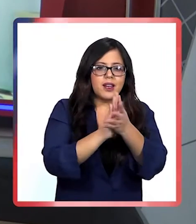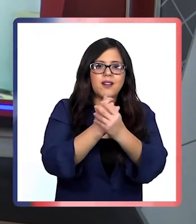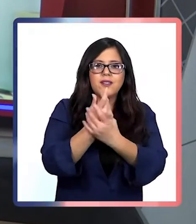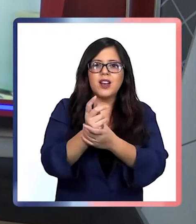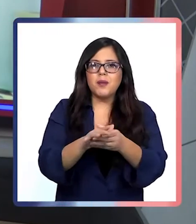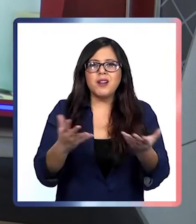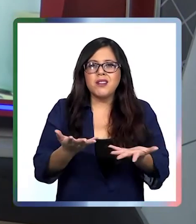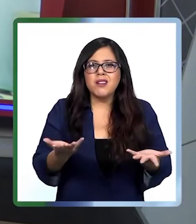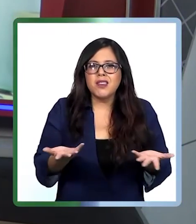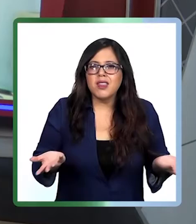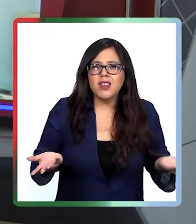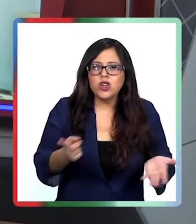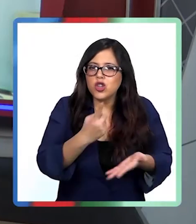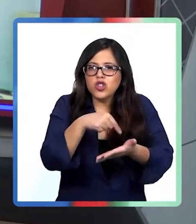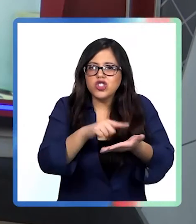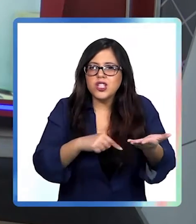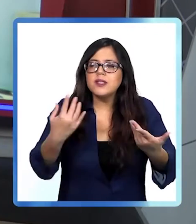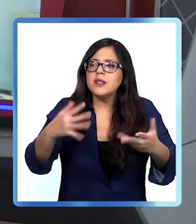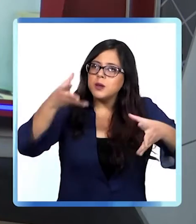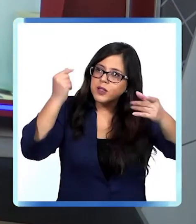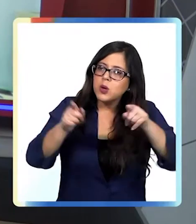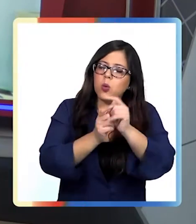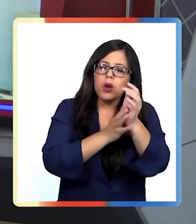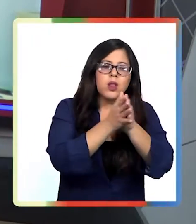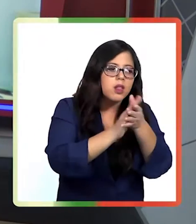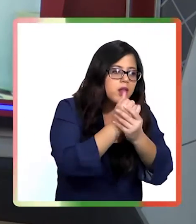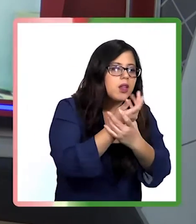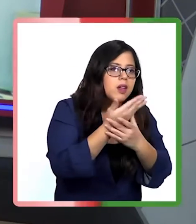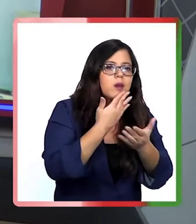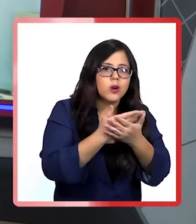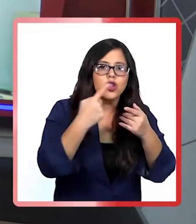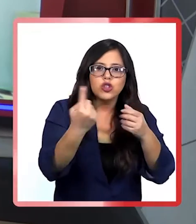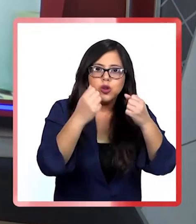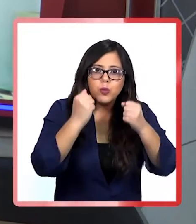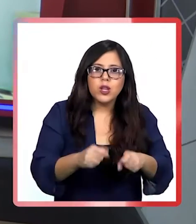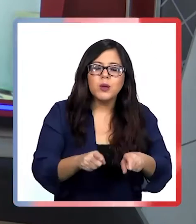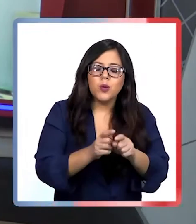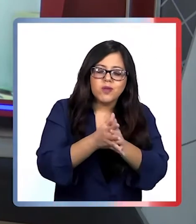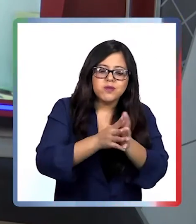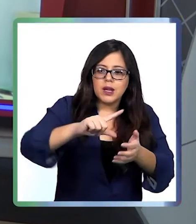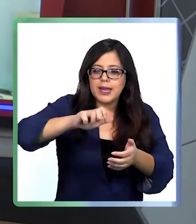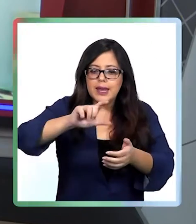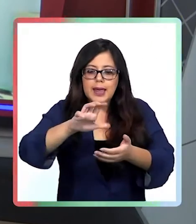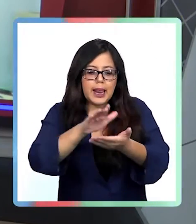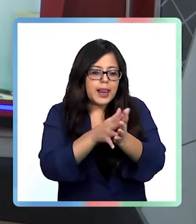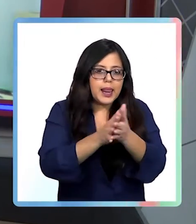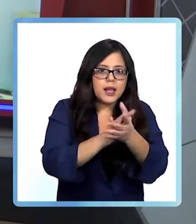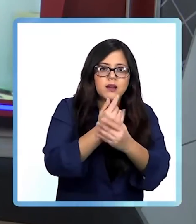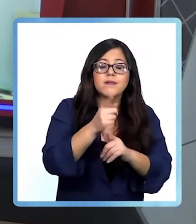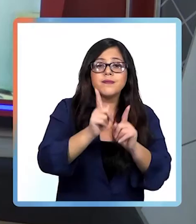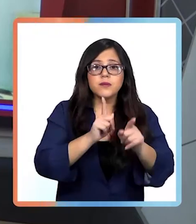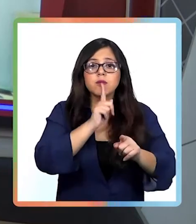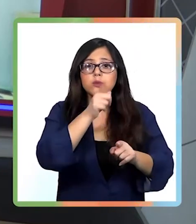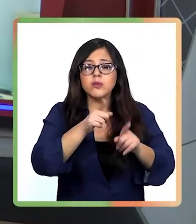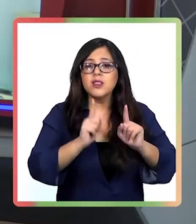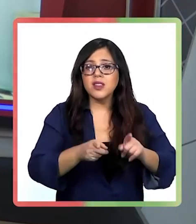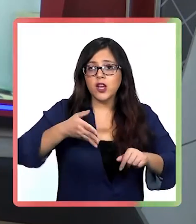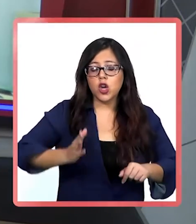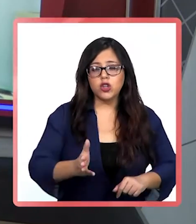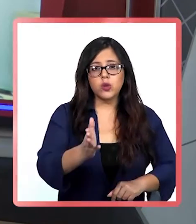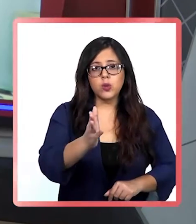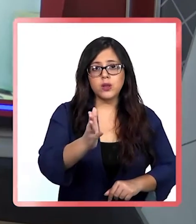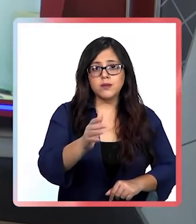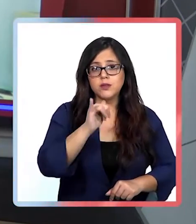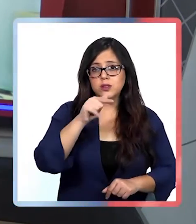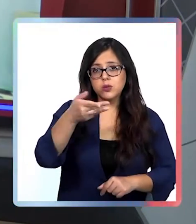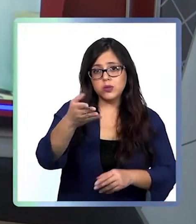manos, ni qué decir de aquello, hemos aprendido que hay que lavarse las manos cada vez que uno pueda, a cada rato, el alcohol gel, o sea, yo creo que hay costumbres que tienen que quedarse con